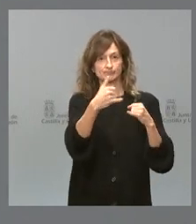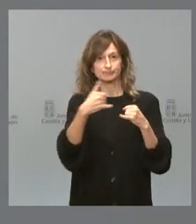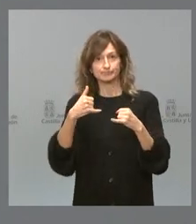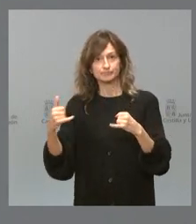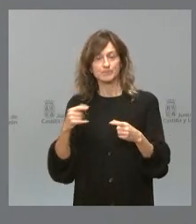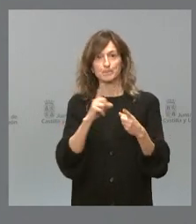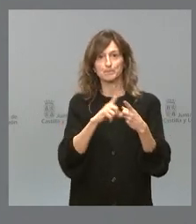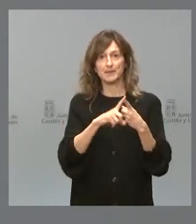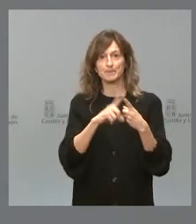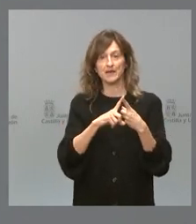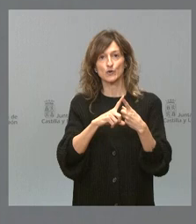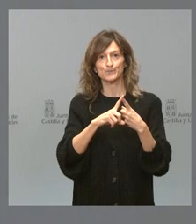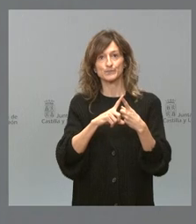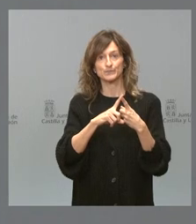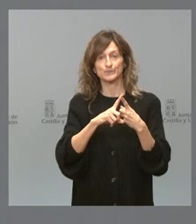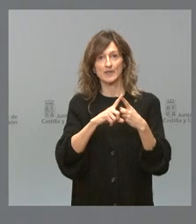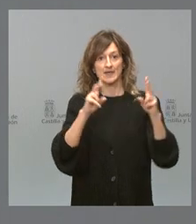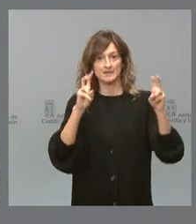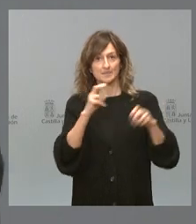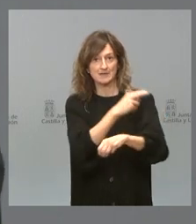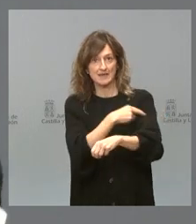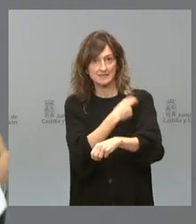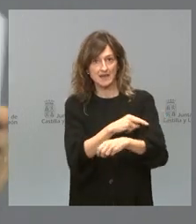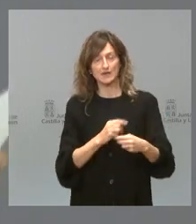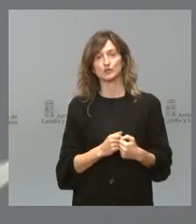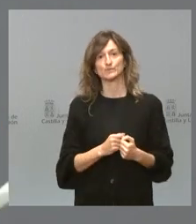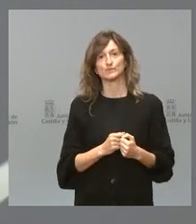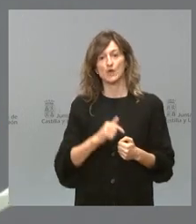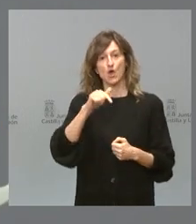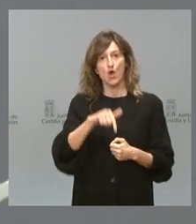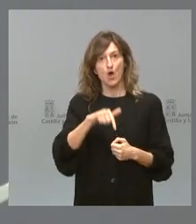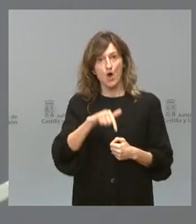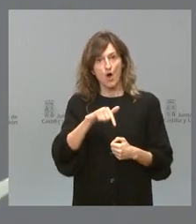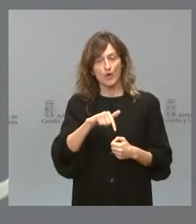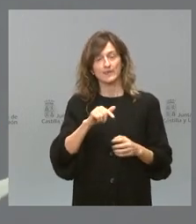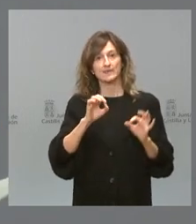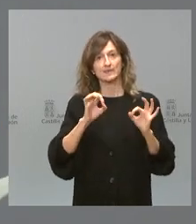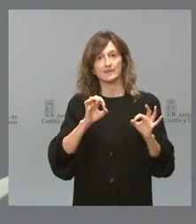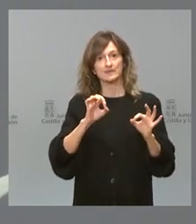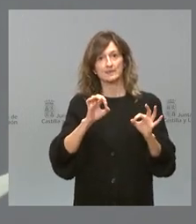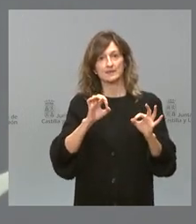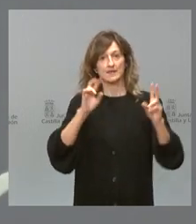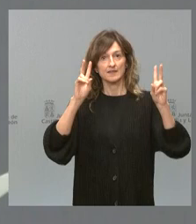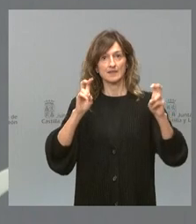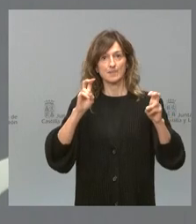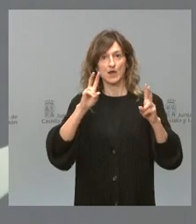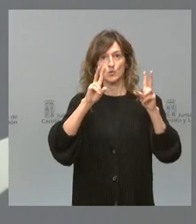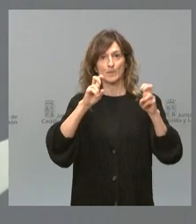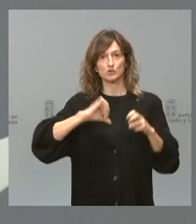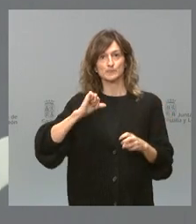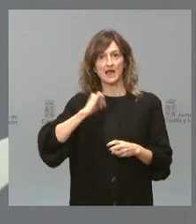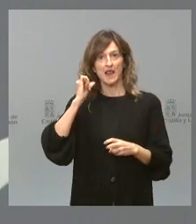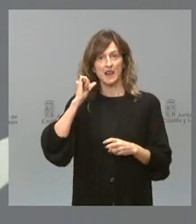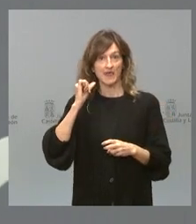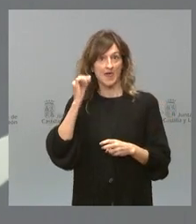lugar actuaciones en el ámbito sanitario la de hoy completa el impulso para el nuevo hospital de Aranda de duero